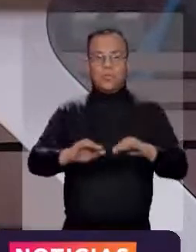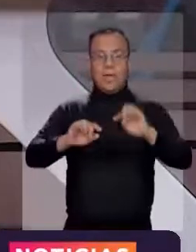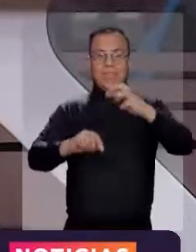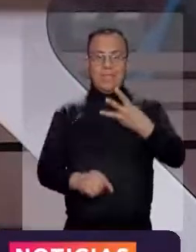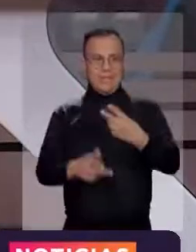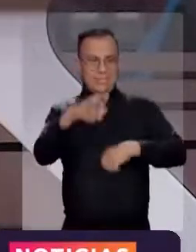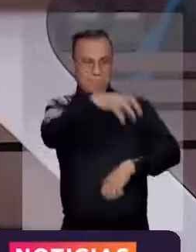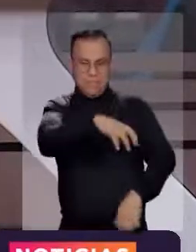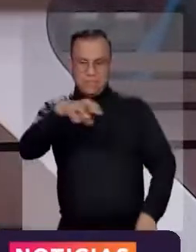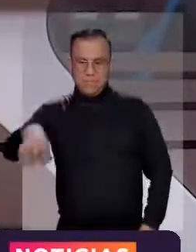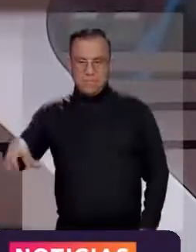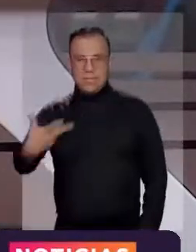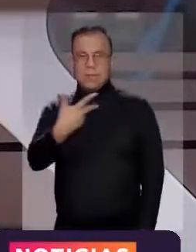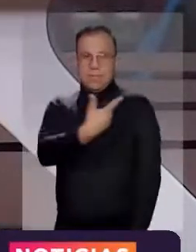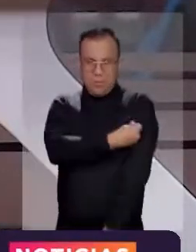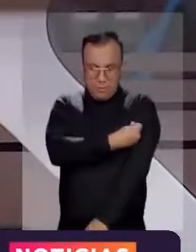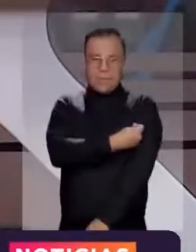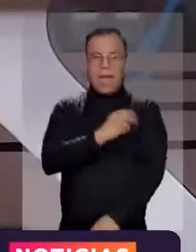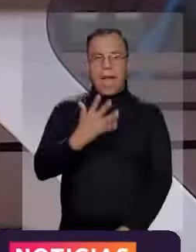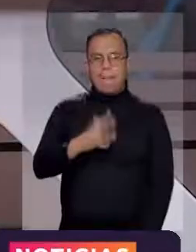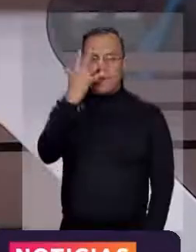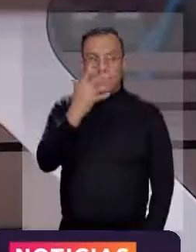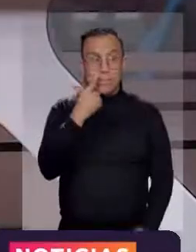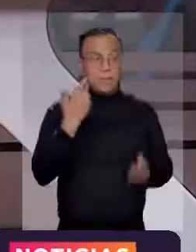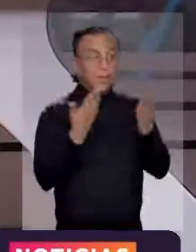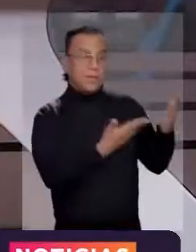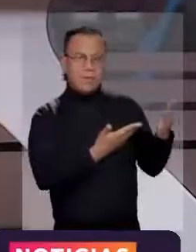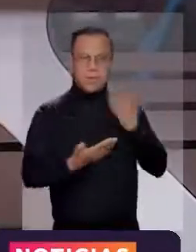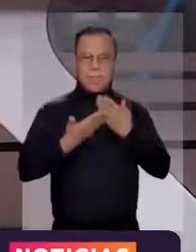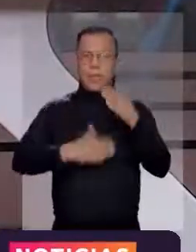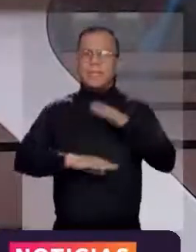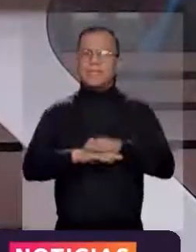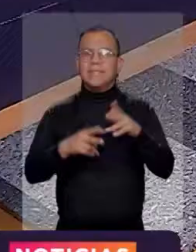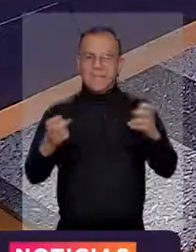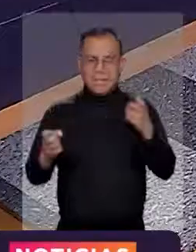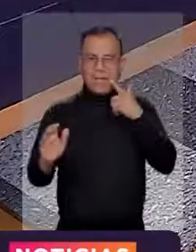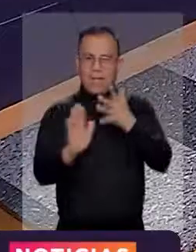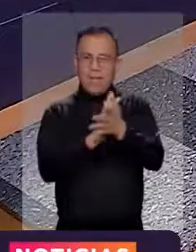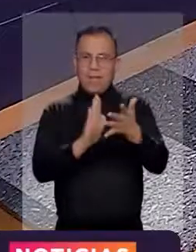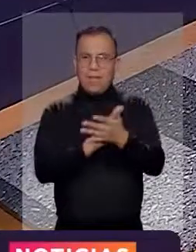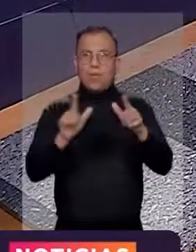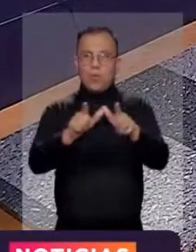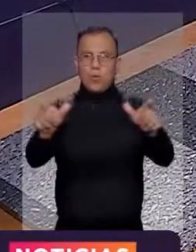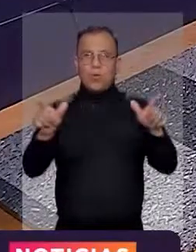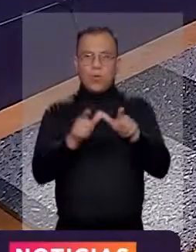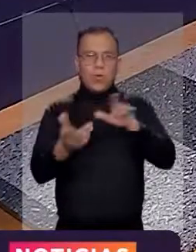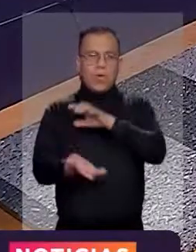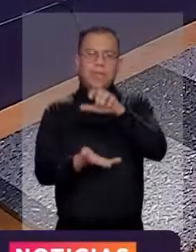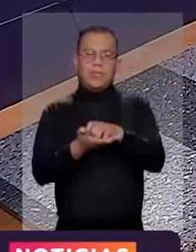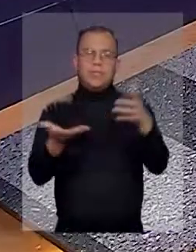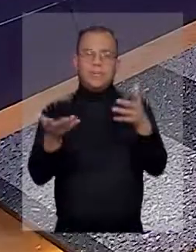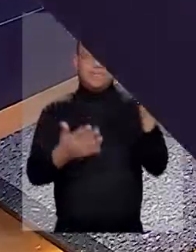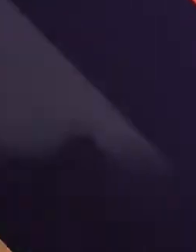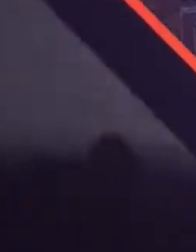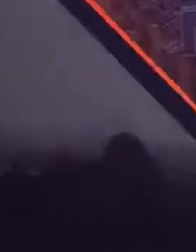de vacunación contra la fiebre amarilla. Alejandro Rincón, muy buenas tardes. ¿Cuáles son esos puntos de vacunación? Adelante.